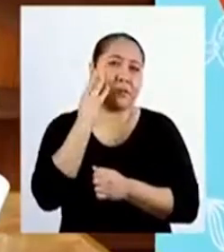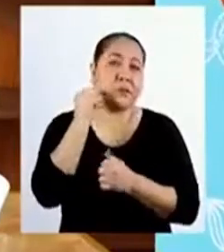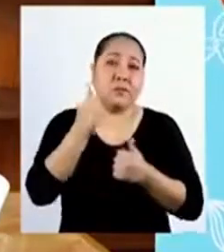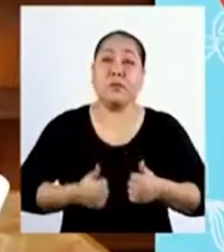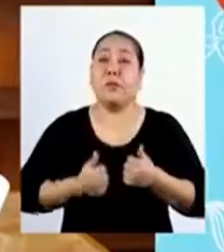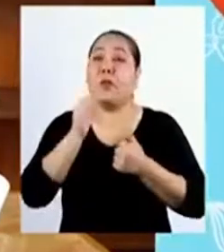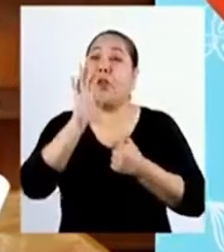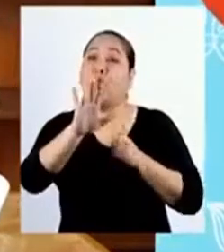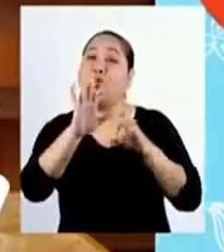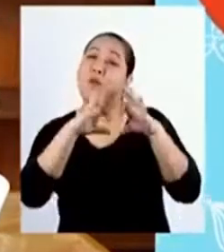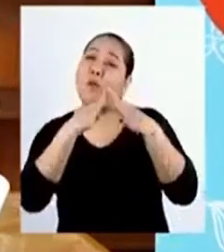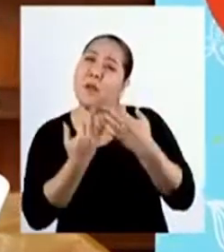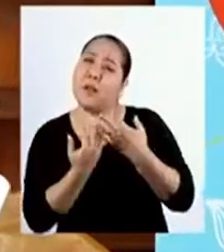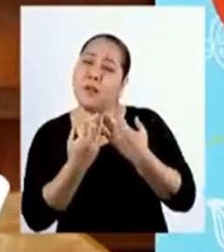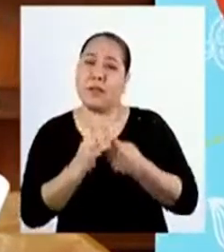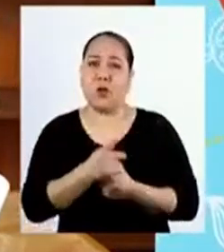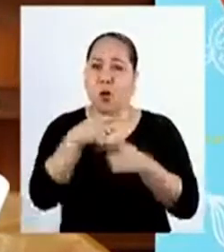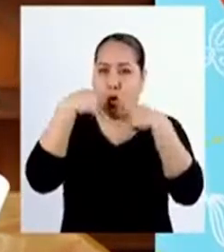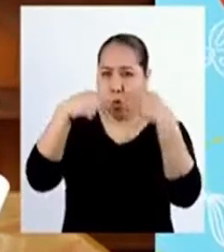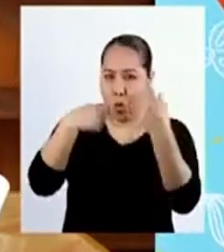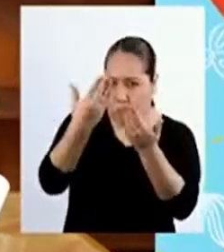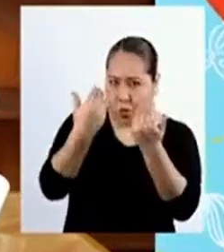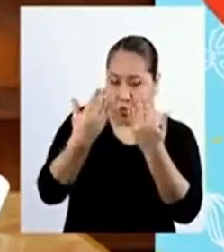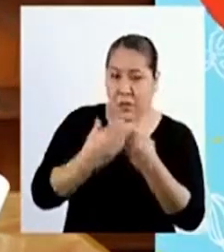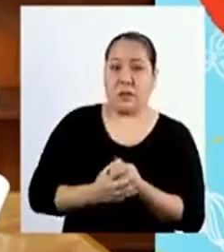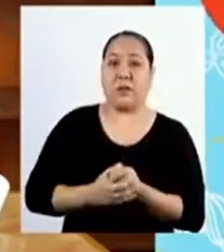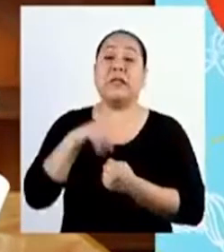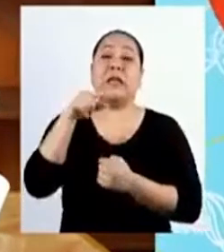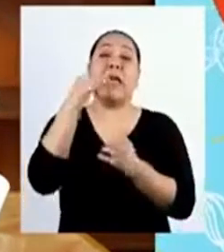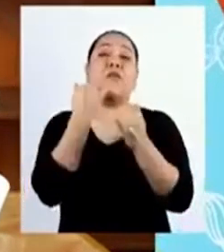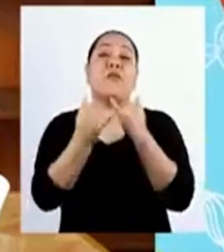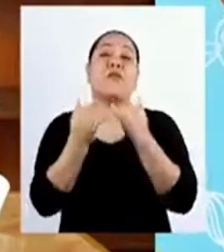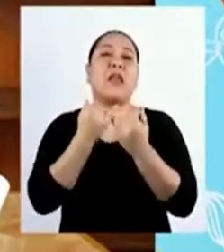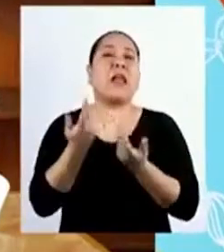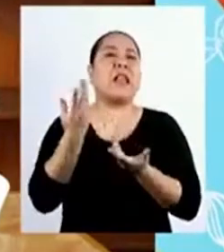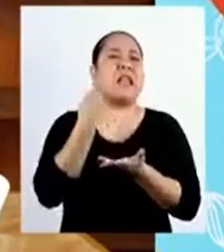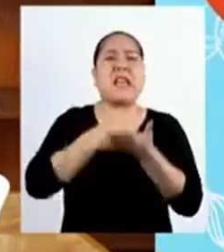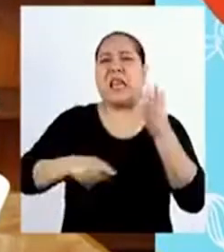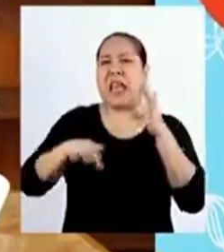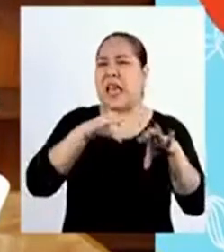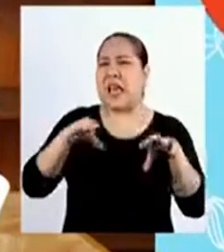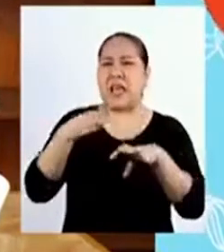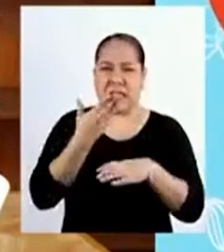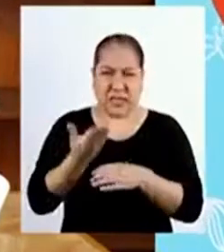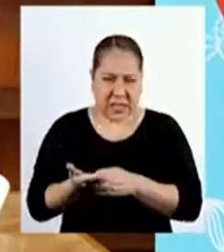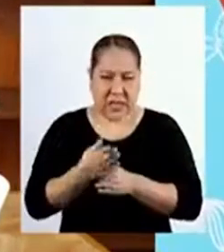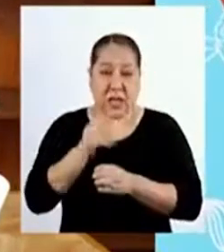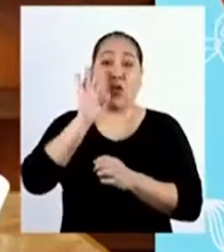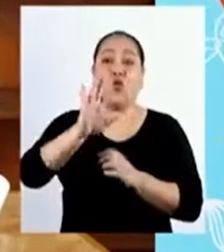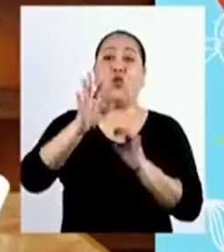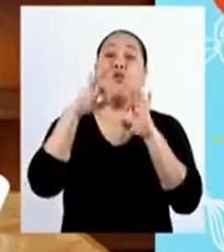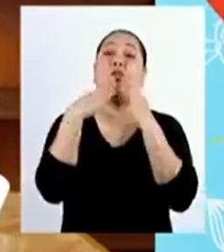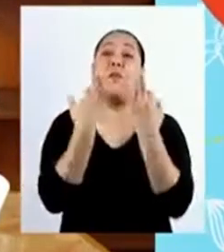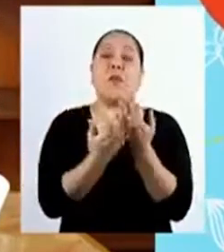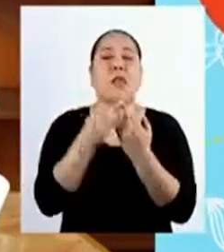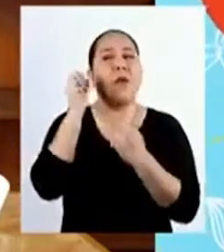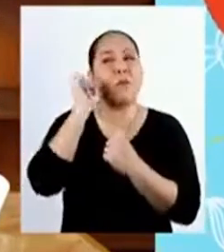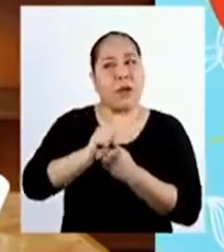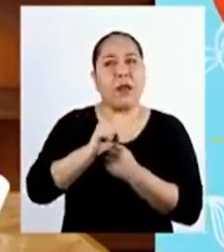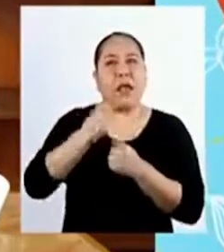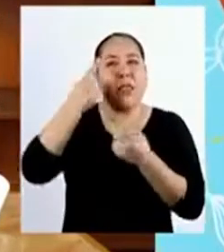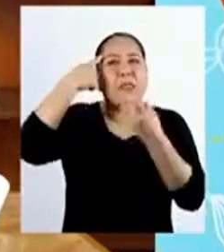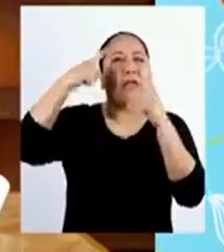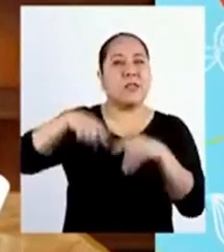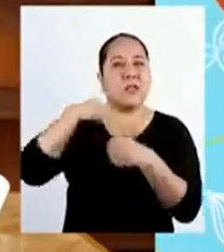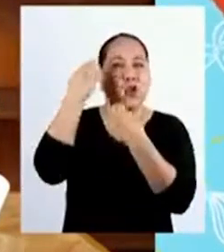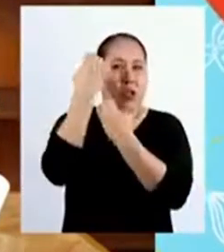vivida en tu familia? ¡Cuéntanos! Y finalmente, ¿qué acciones toman en cuenta en tu familia para tomar